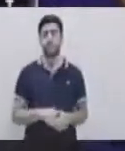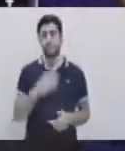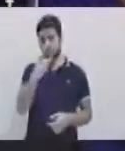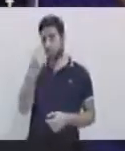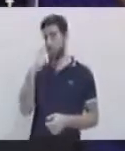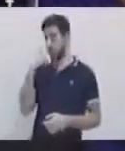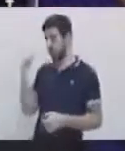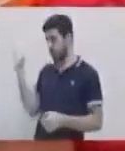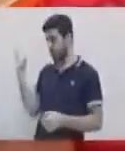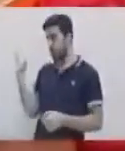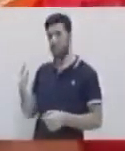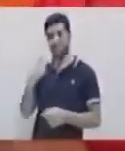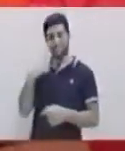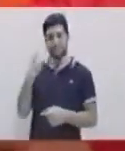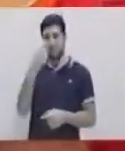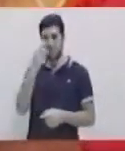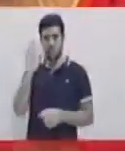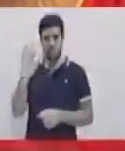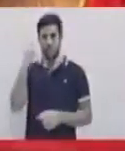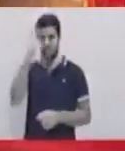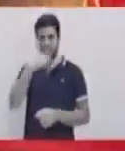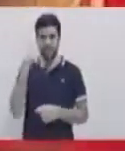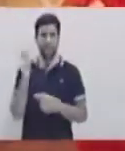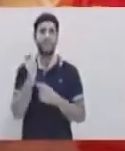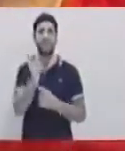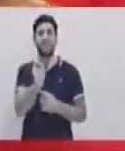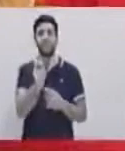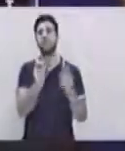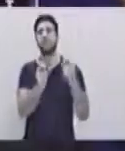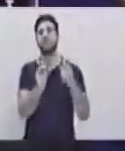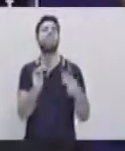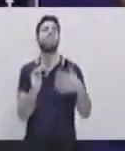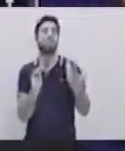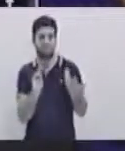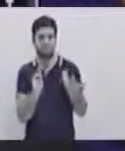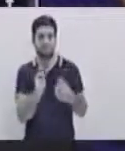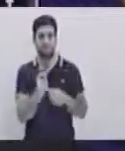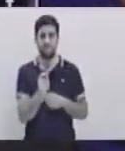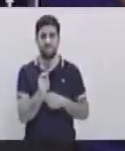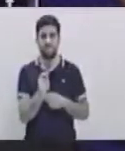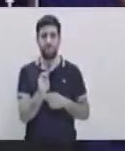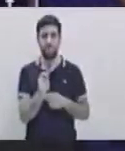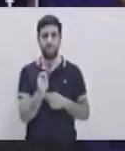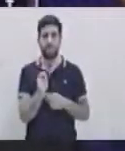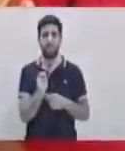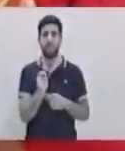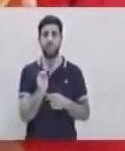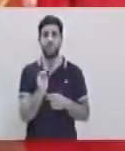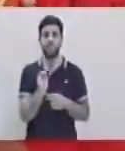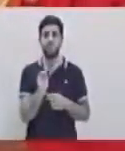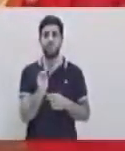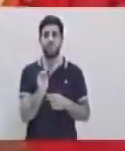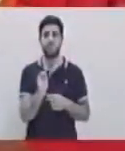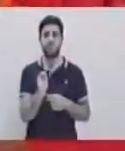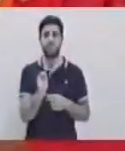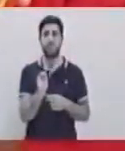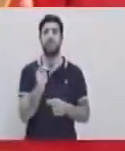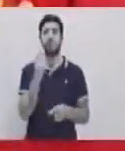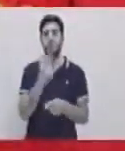Obsérvenla detenidamente. Muy bien. ¿Qué expresión tiene ella?